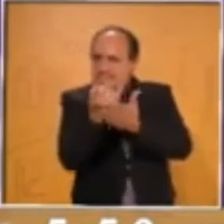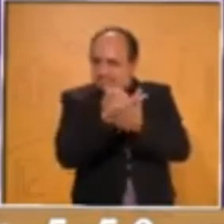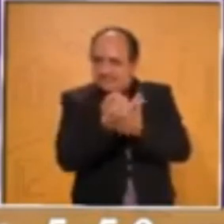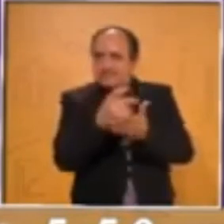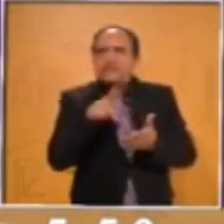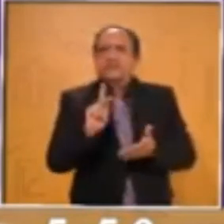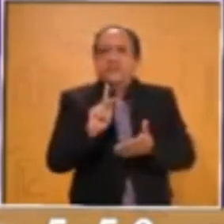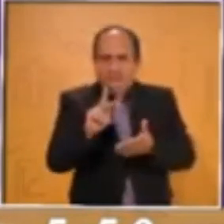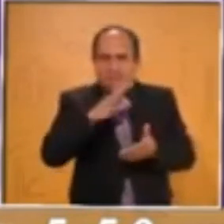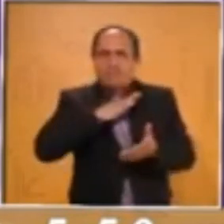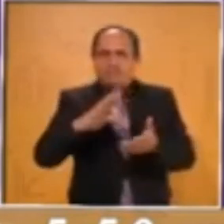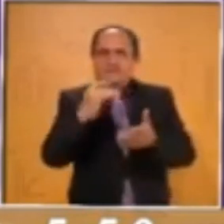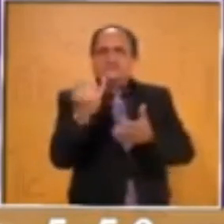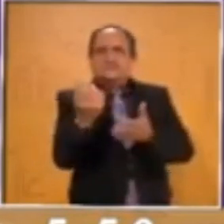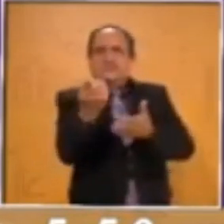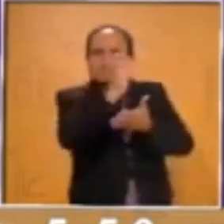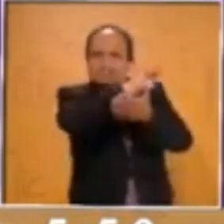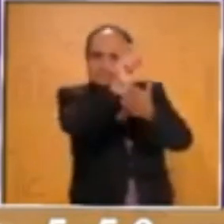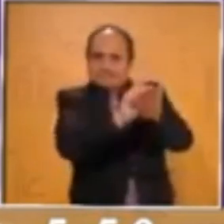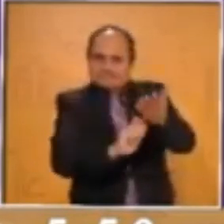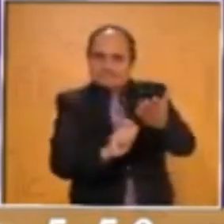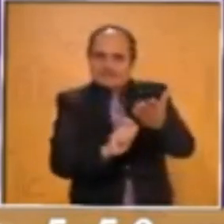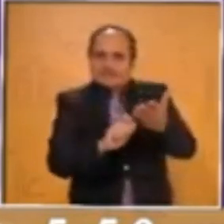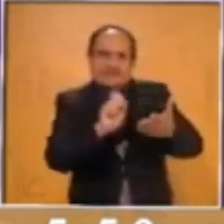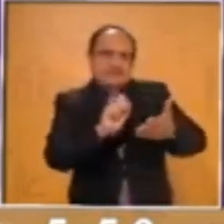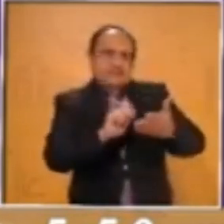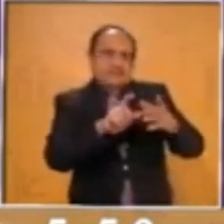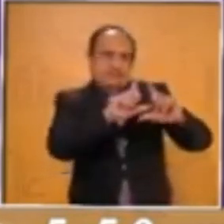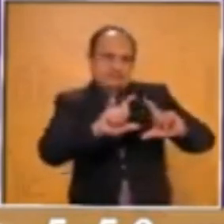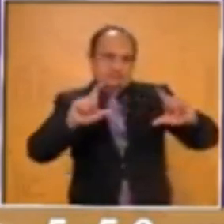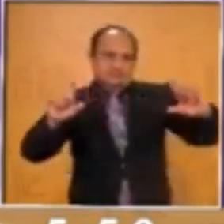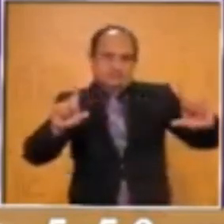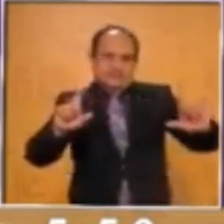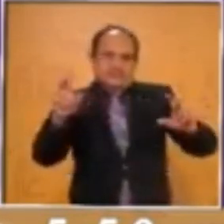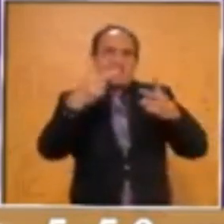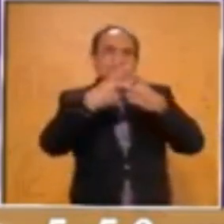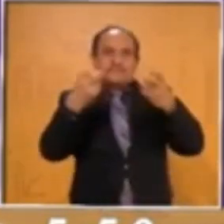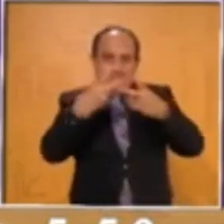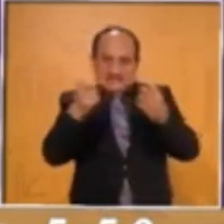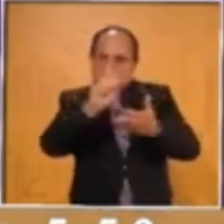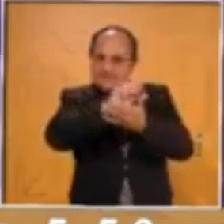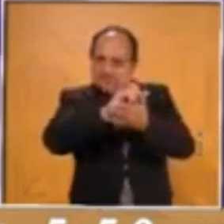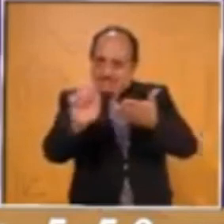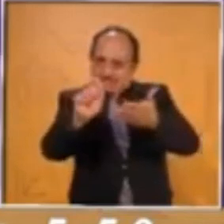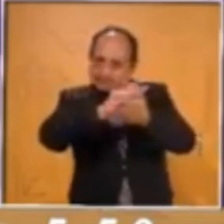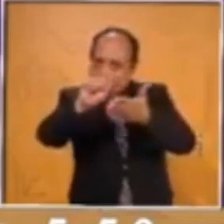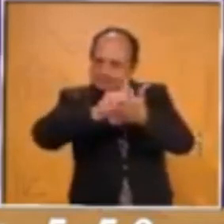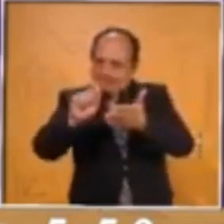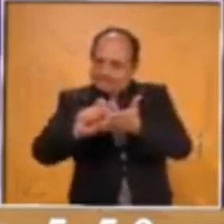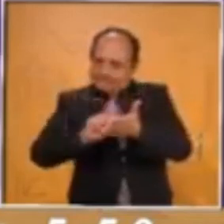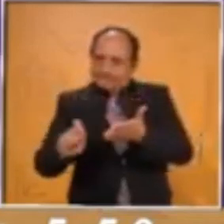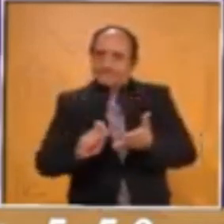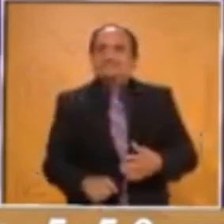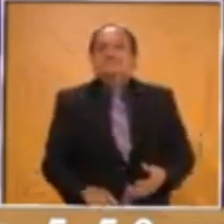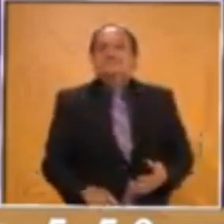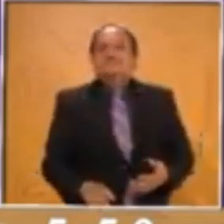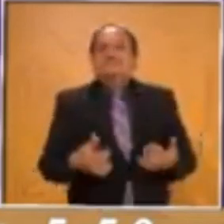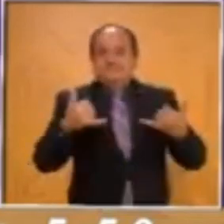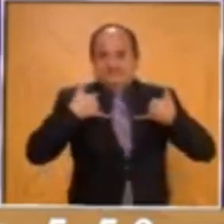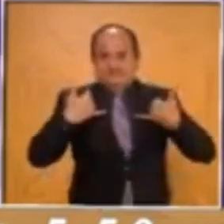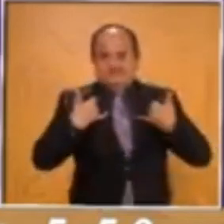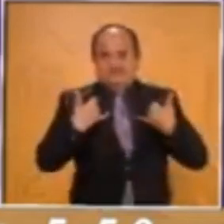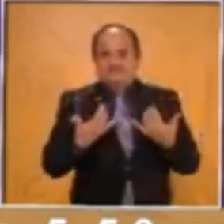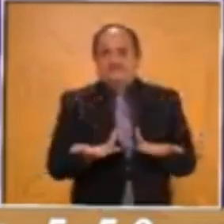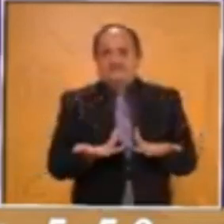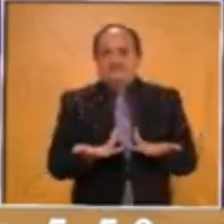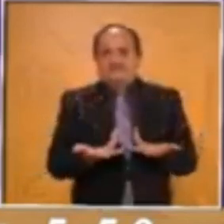sí la vas a poder describir por medio de las carretas y los adjetivos que ya vimos en la pantalla. ¿Ok, muchachos? Así es